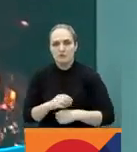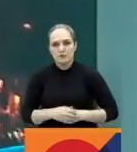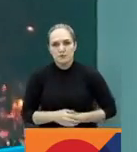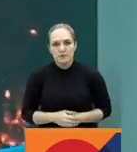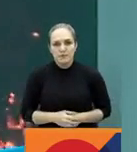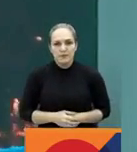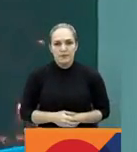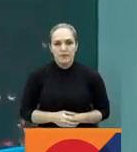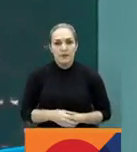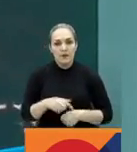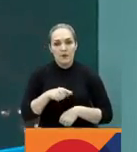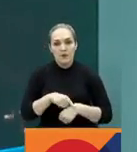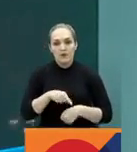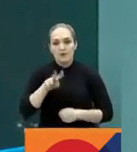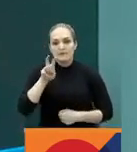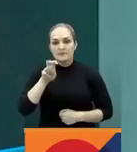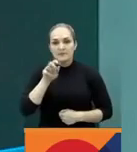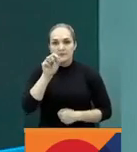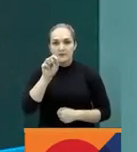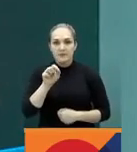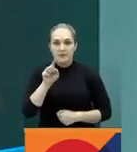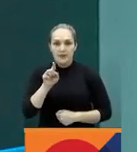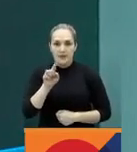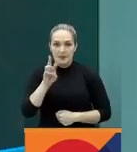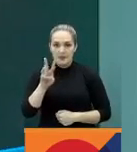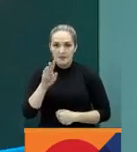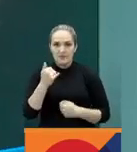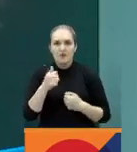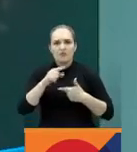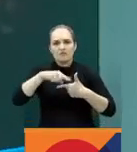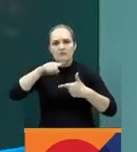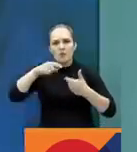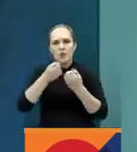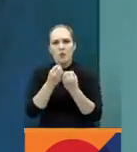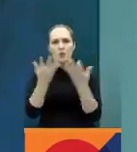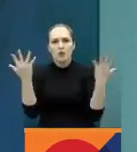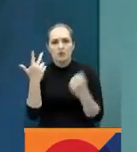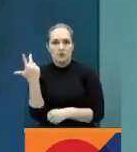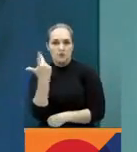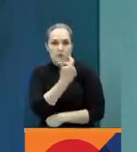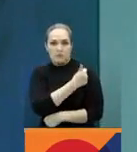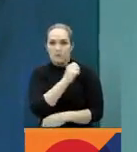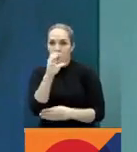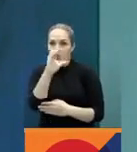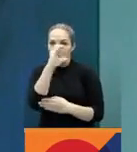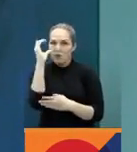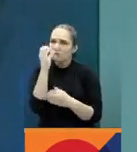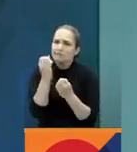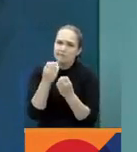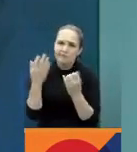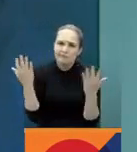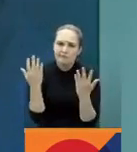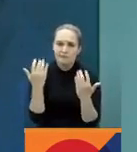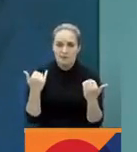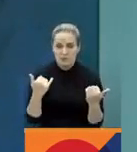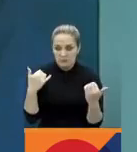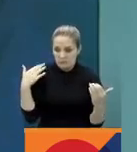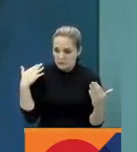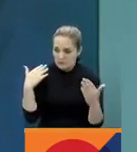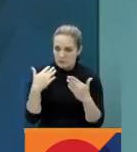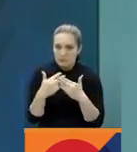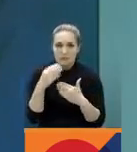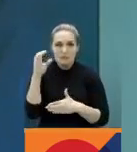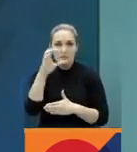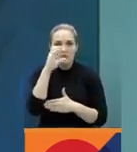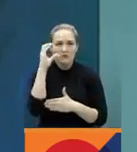Y a las 7:13 llegó la hora de revisar las cifras de vacunación en el país. Así van hasta ahora, porque en el país